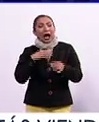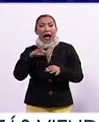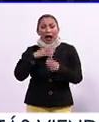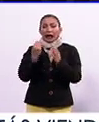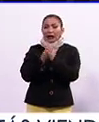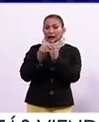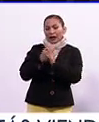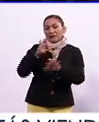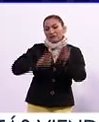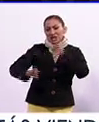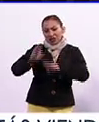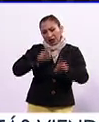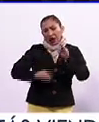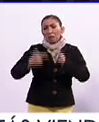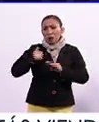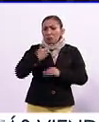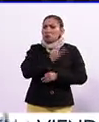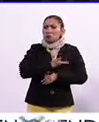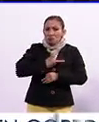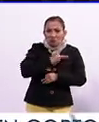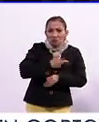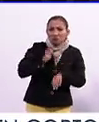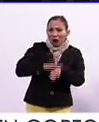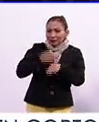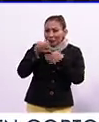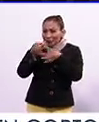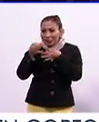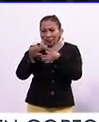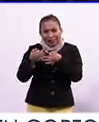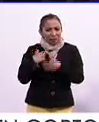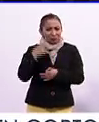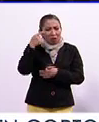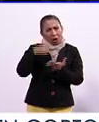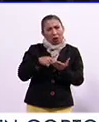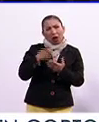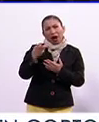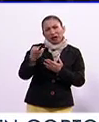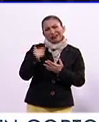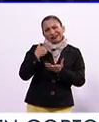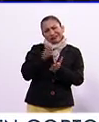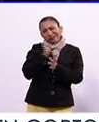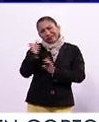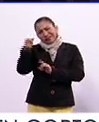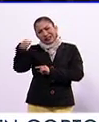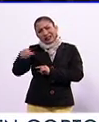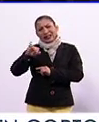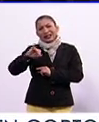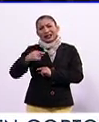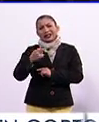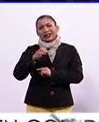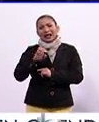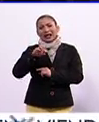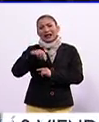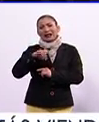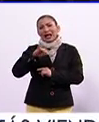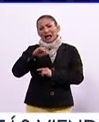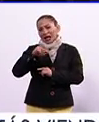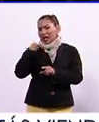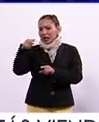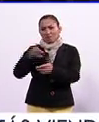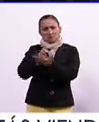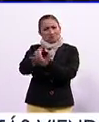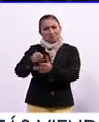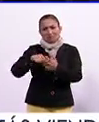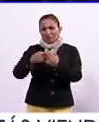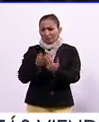clases de física y de todo eso y me gustaba. Entonces yo dije, pues creo que la hago por el lado de la ingeniería y pues por ahí